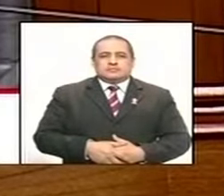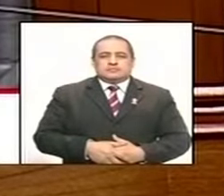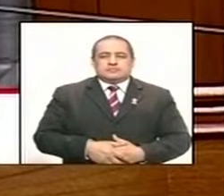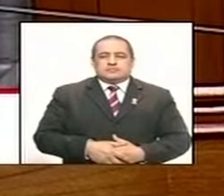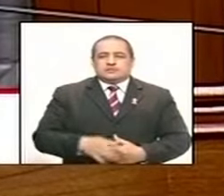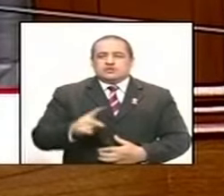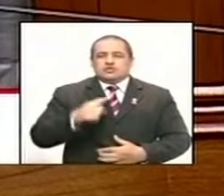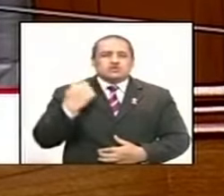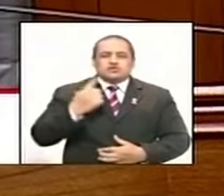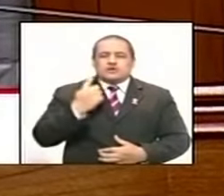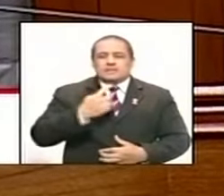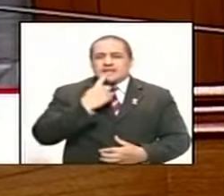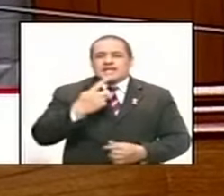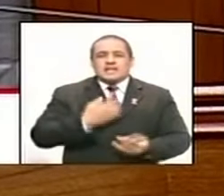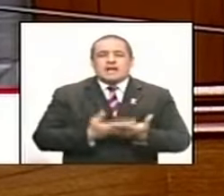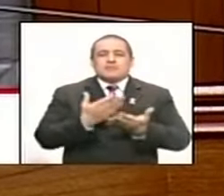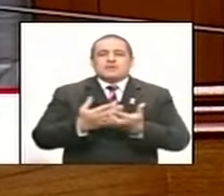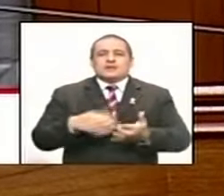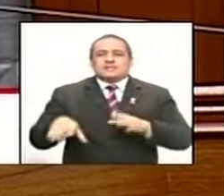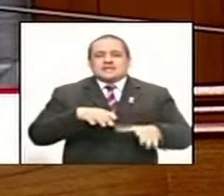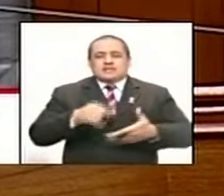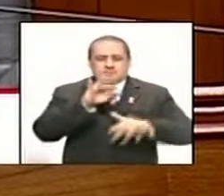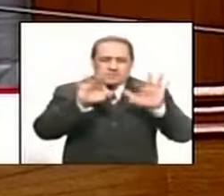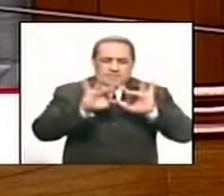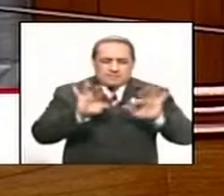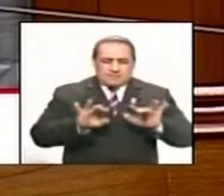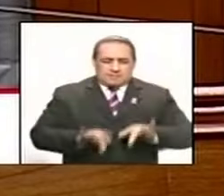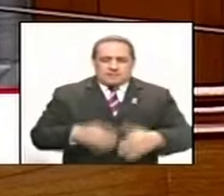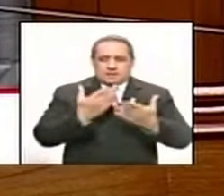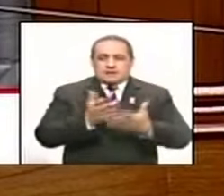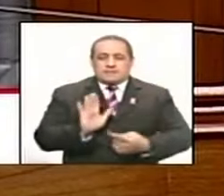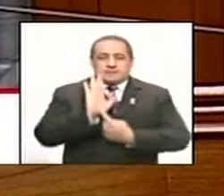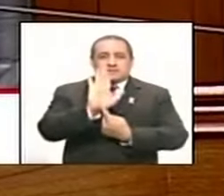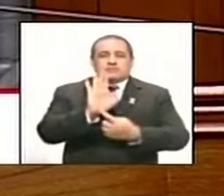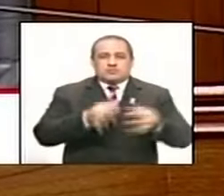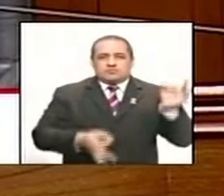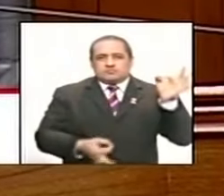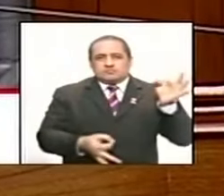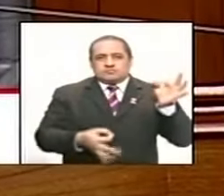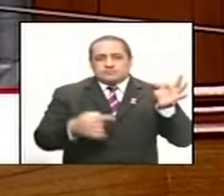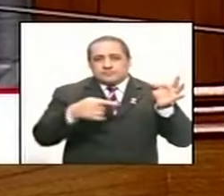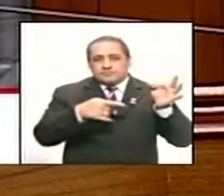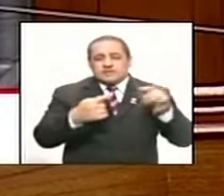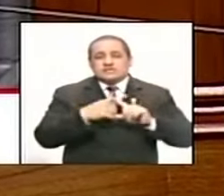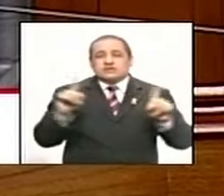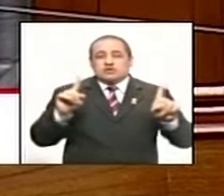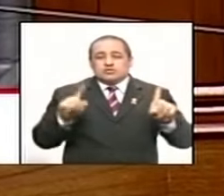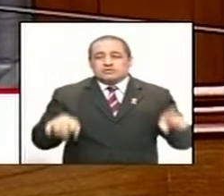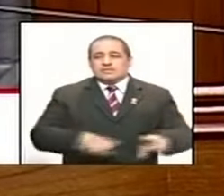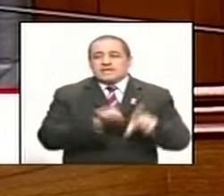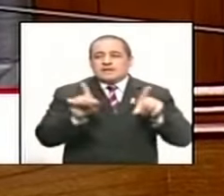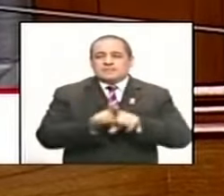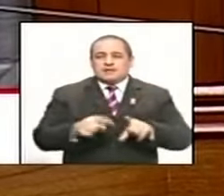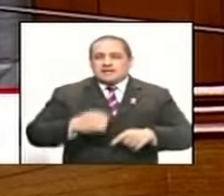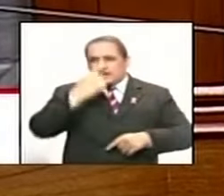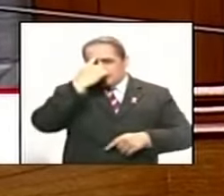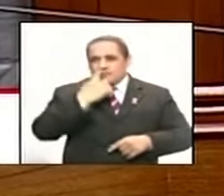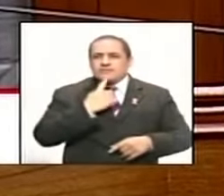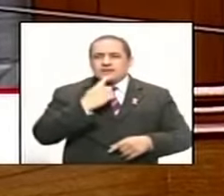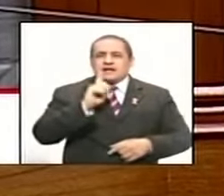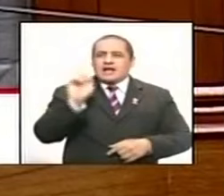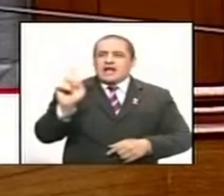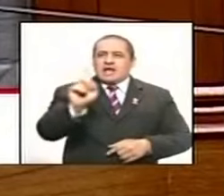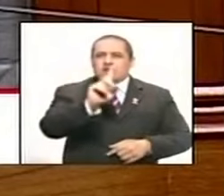Y no solamente es el hecho de hacer documentos como el que tenemos a la mano, sino también el perfil de cada uno de los